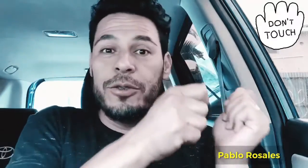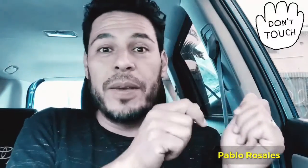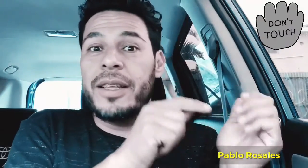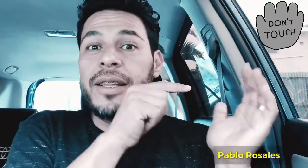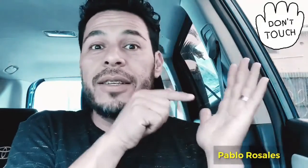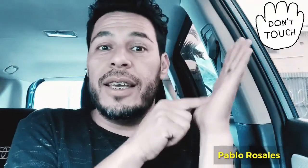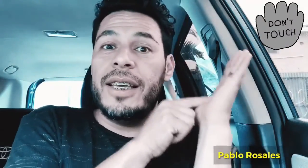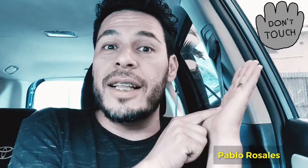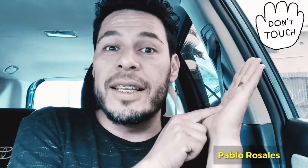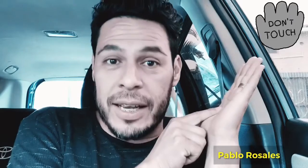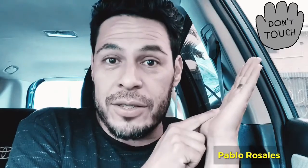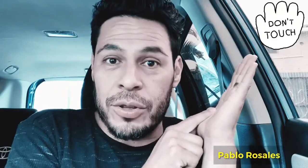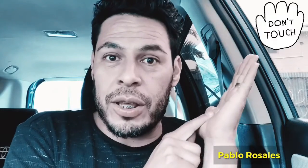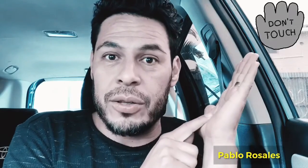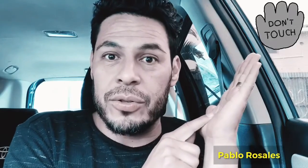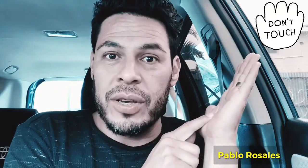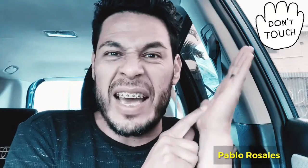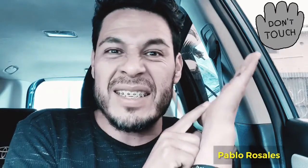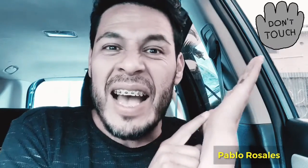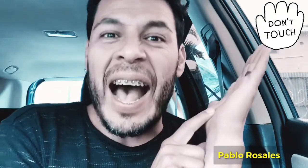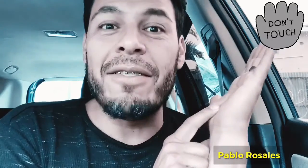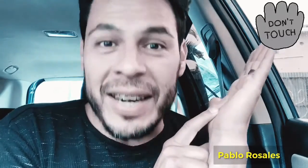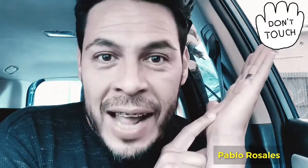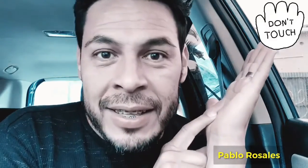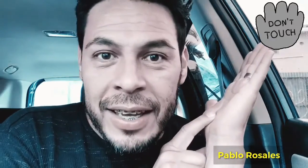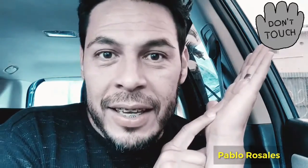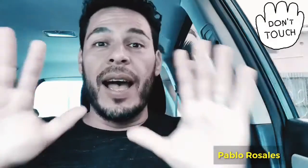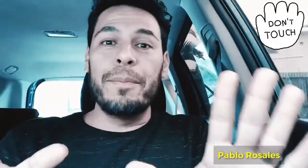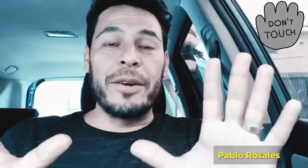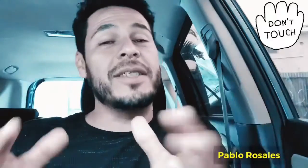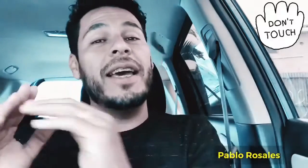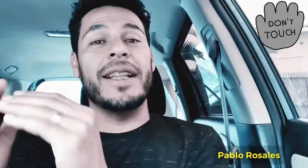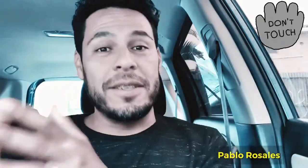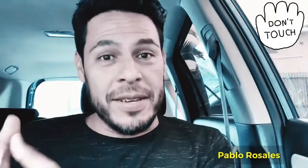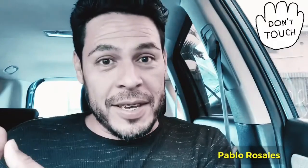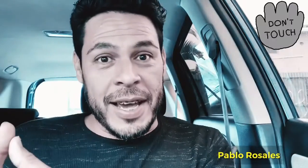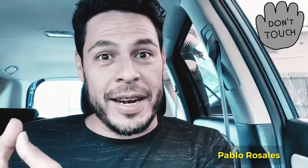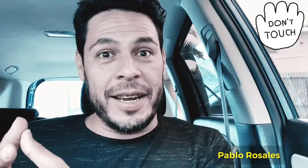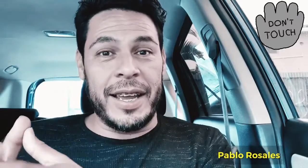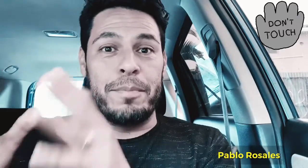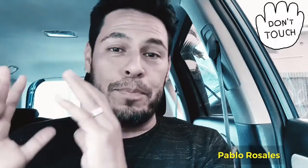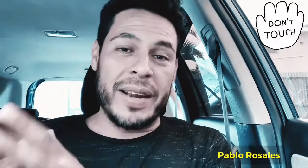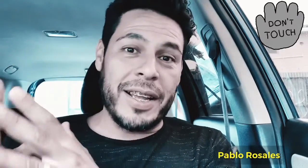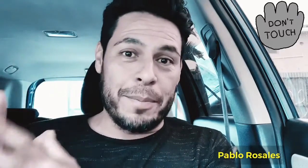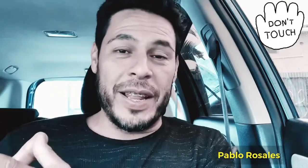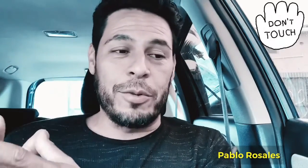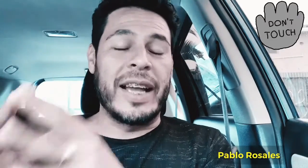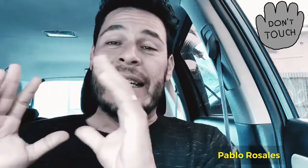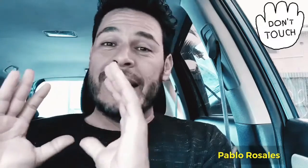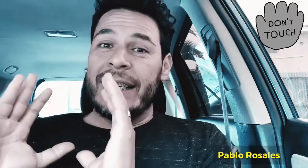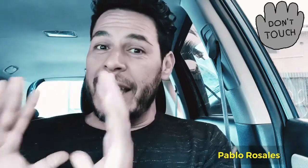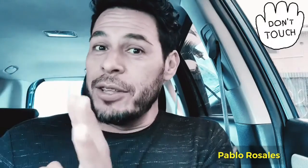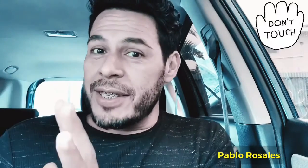levante sus piernitas y le saque soniditos. Es aberrante. Ah, pero les dije que les iba a enseñar parte de la